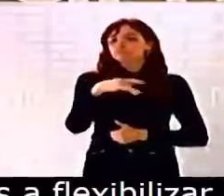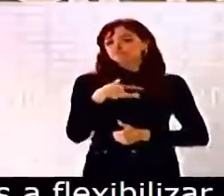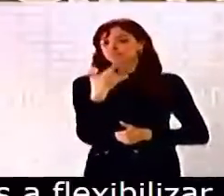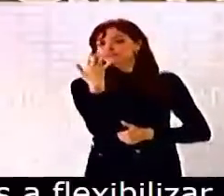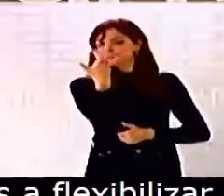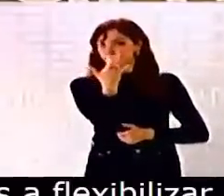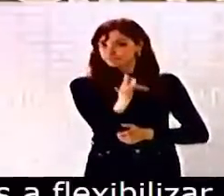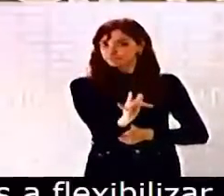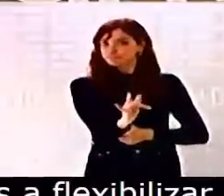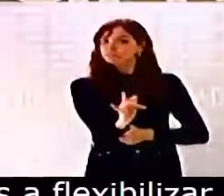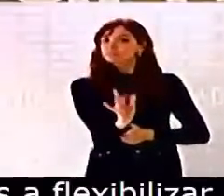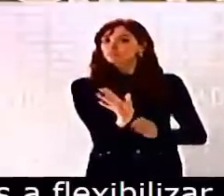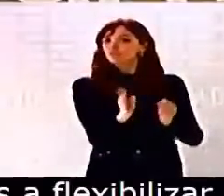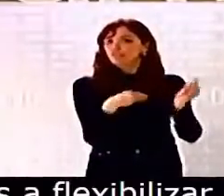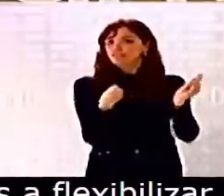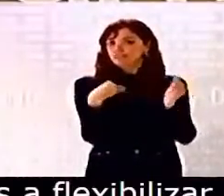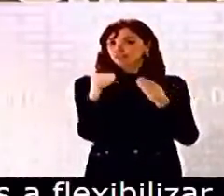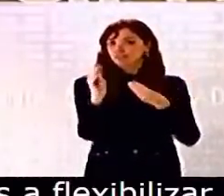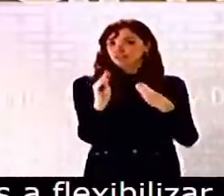flexibilizando el que una persona